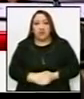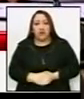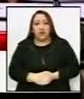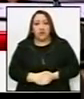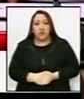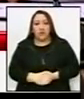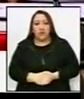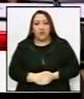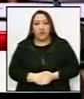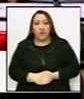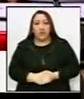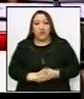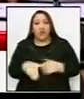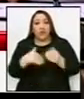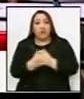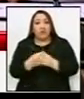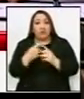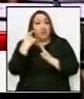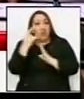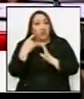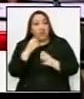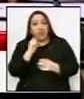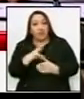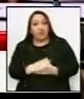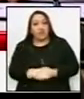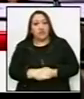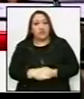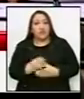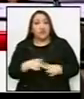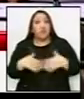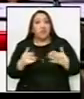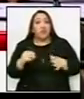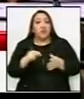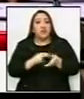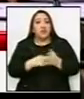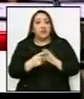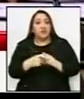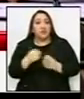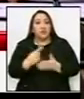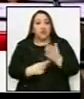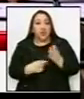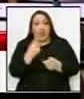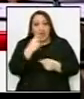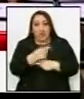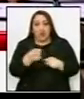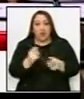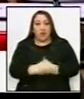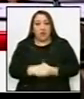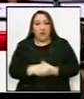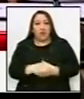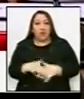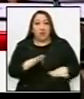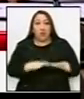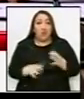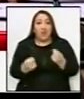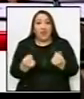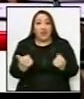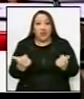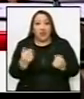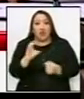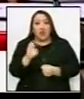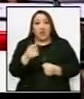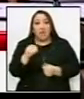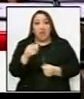por todas los audios indican, que podrían haber sido los que movían el dinero.